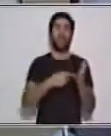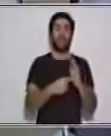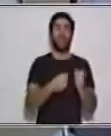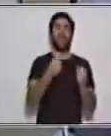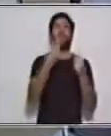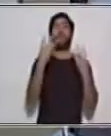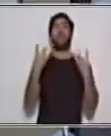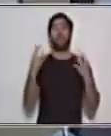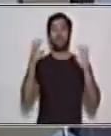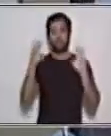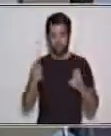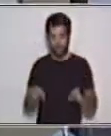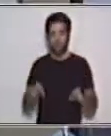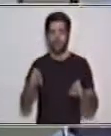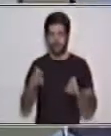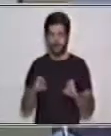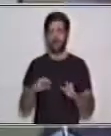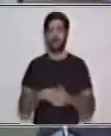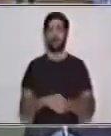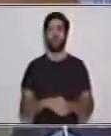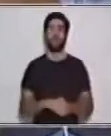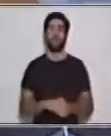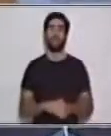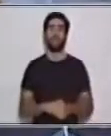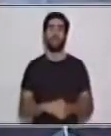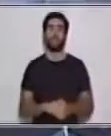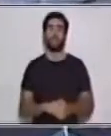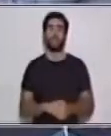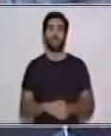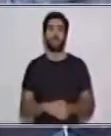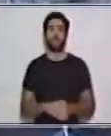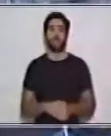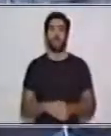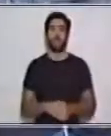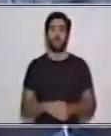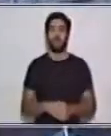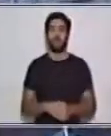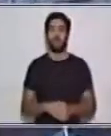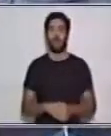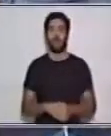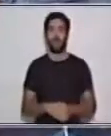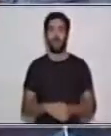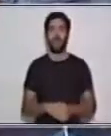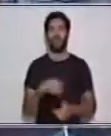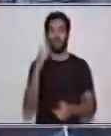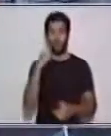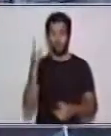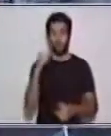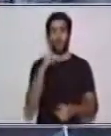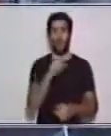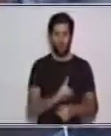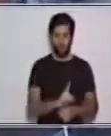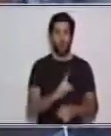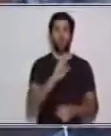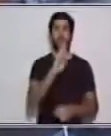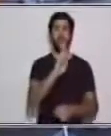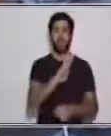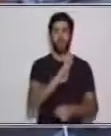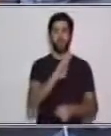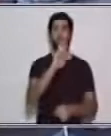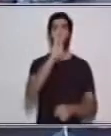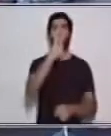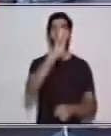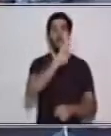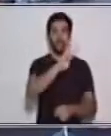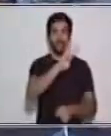decir cuántos dijeron esa cantidad de hermanos. Entonces, empezamos con 1, 2,